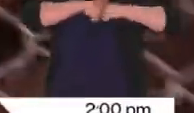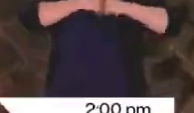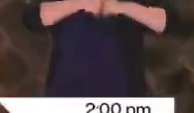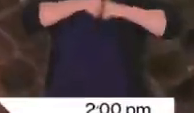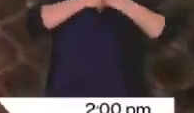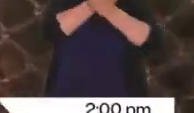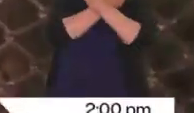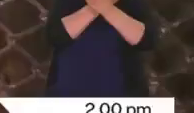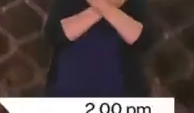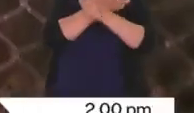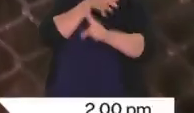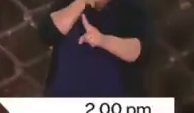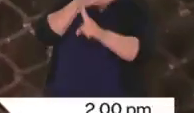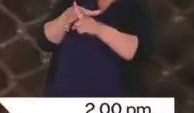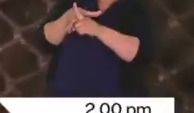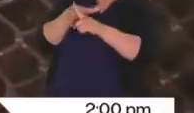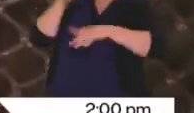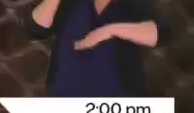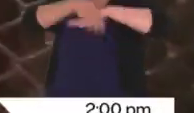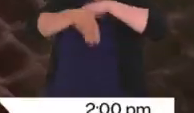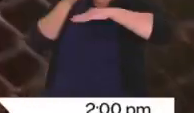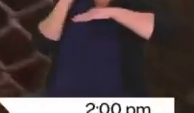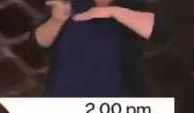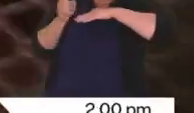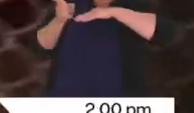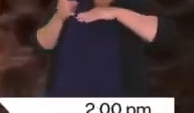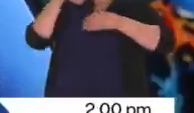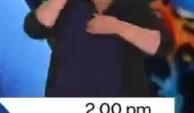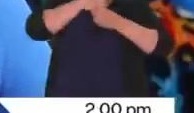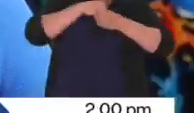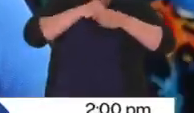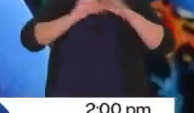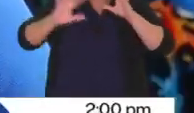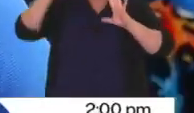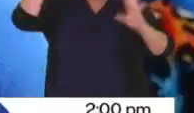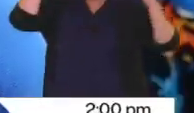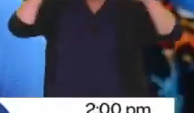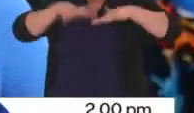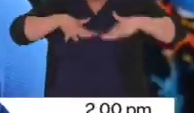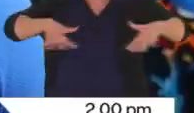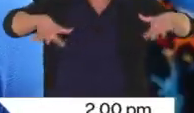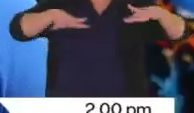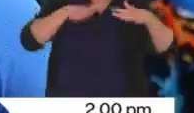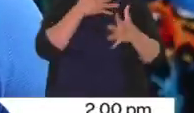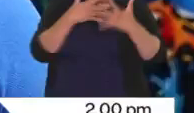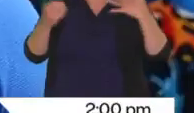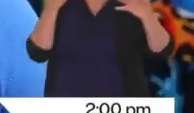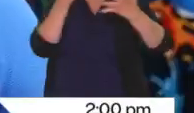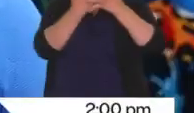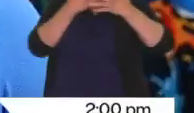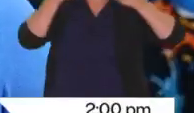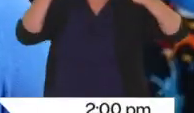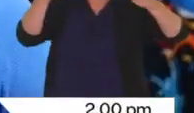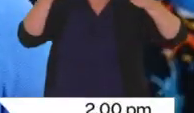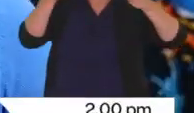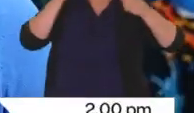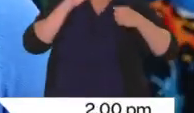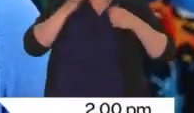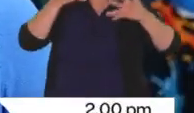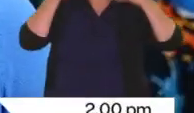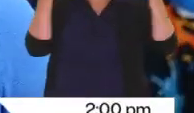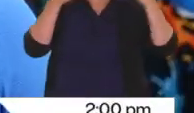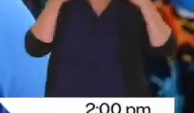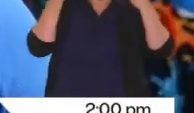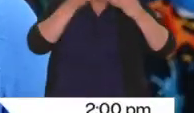óseas esto como consecuencia de haber crecido fuera de su hábitat este individuo fue criado con concentrado de gato